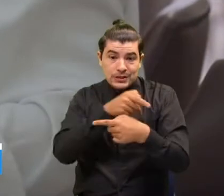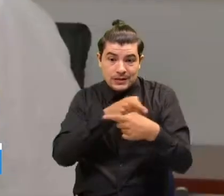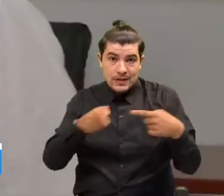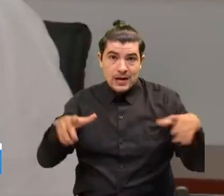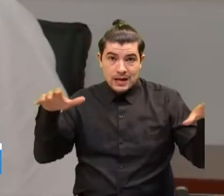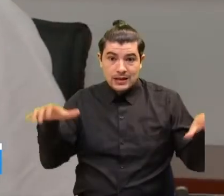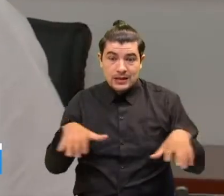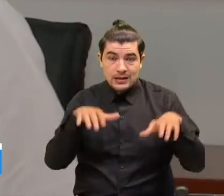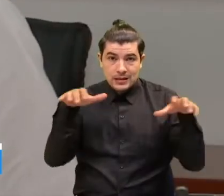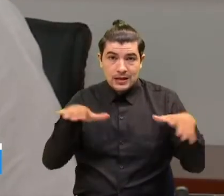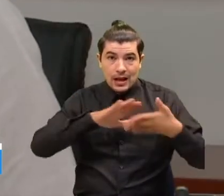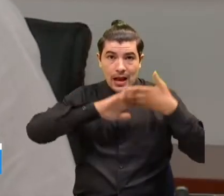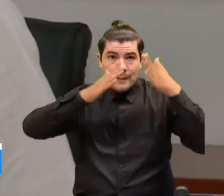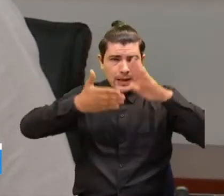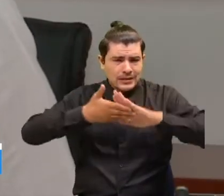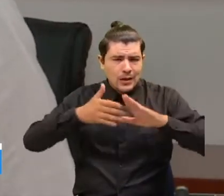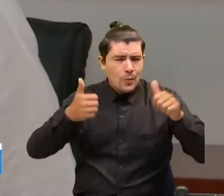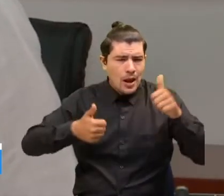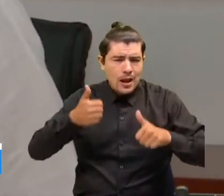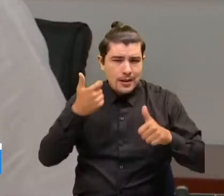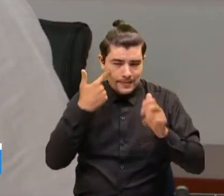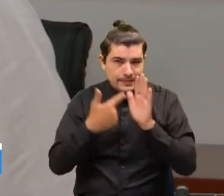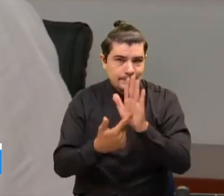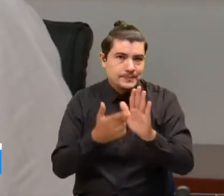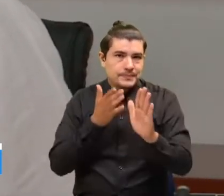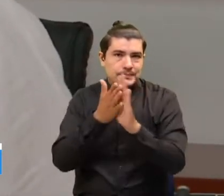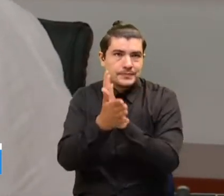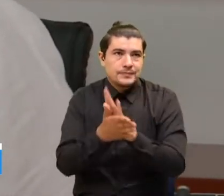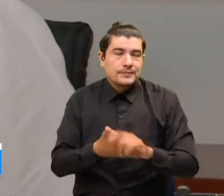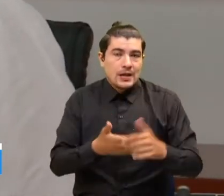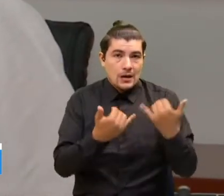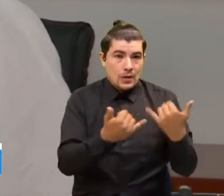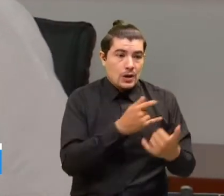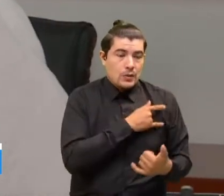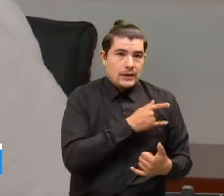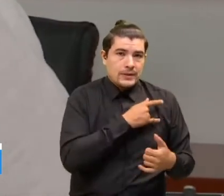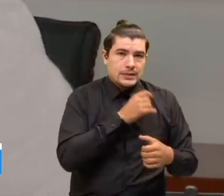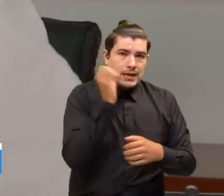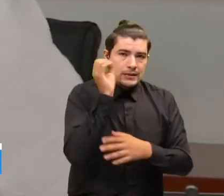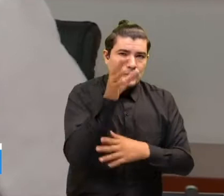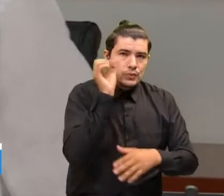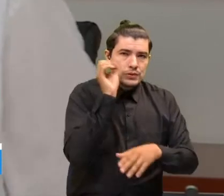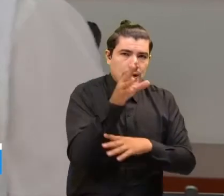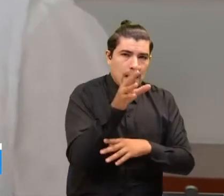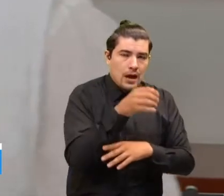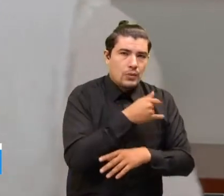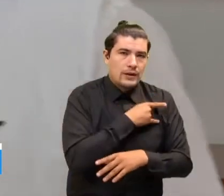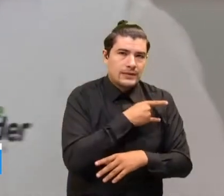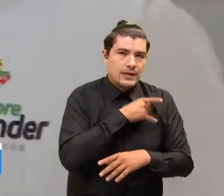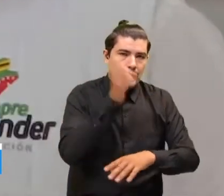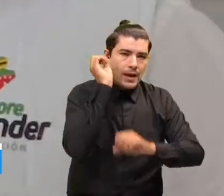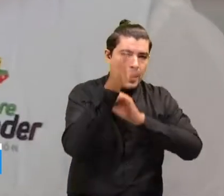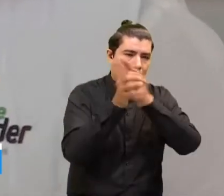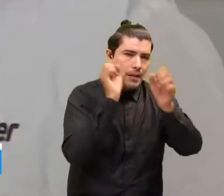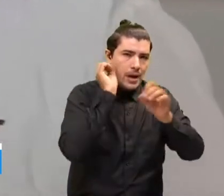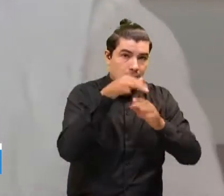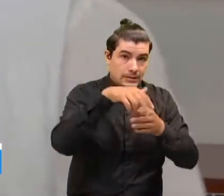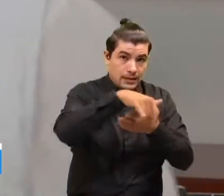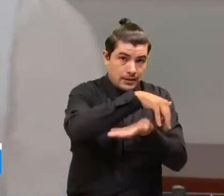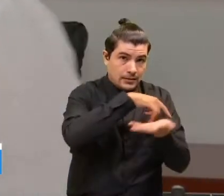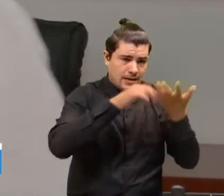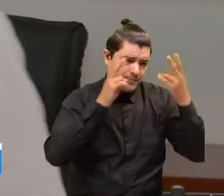Paz. La investigación que está haciendo la Universidad Industrial de Santander tiene como objeto establecer